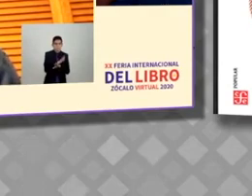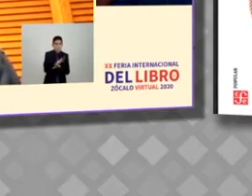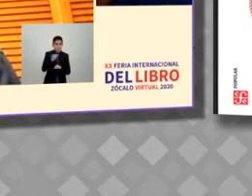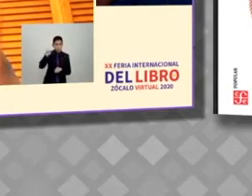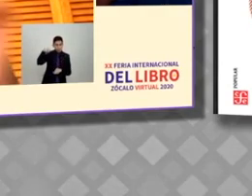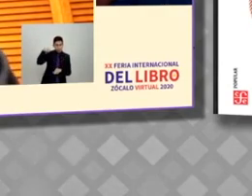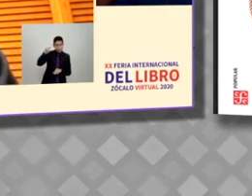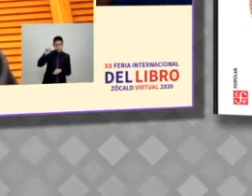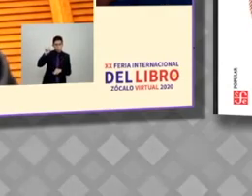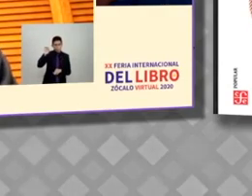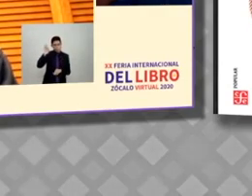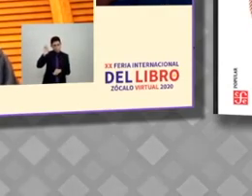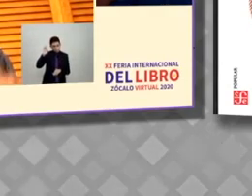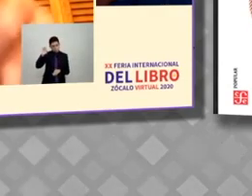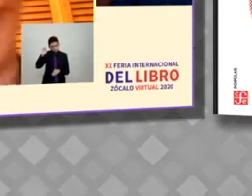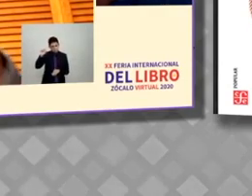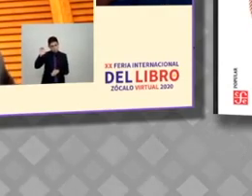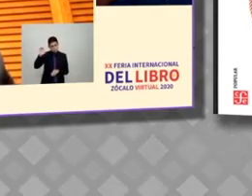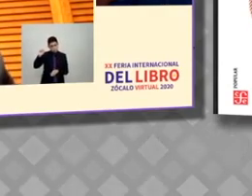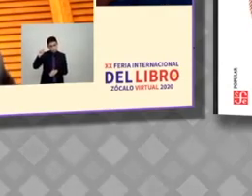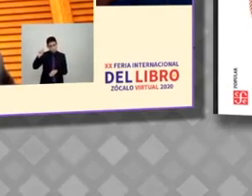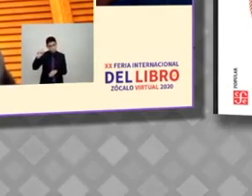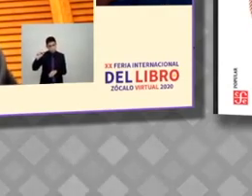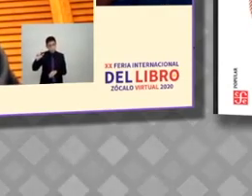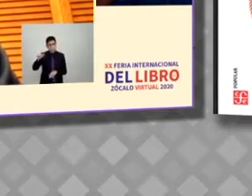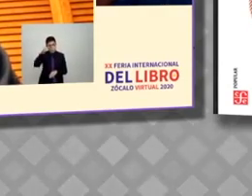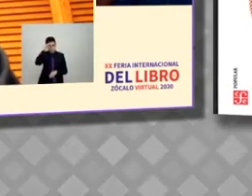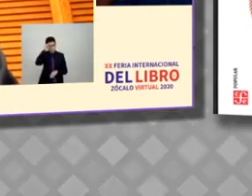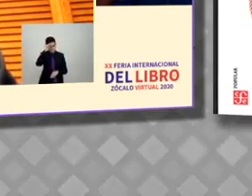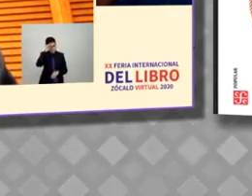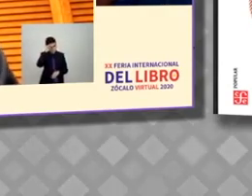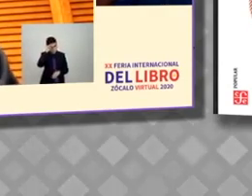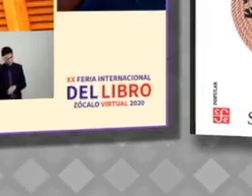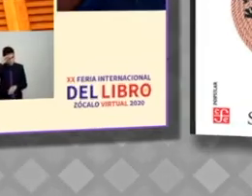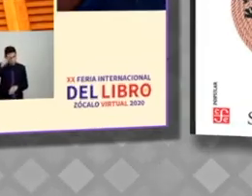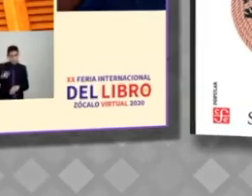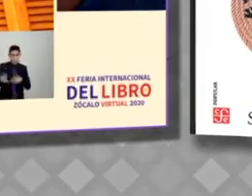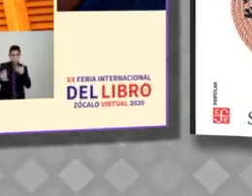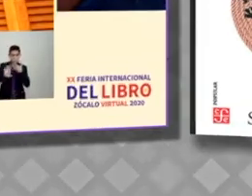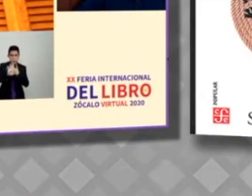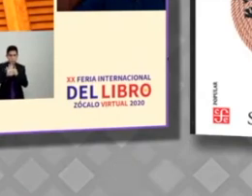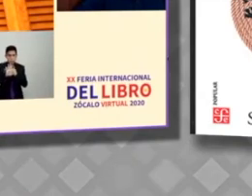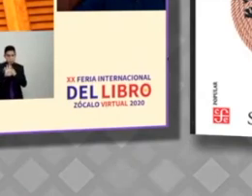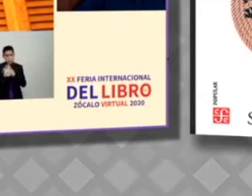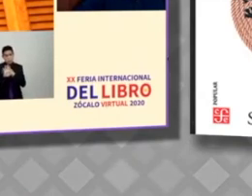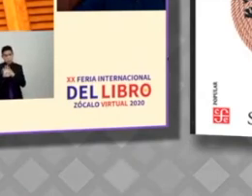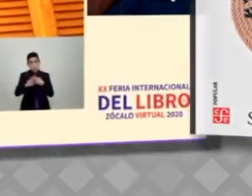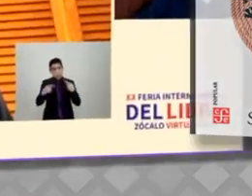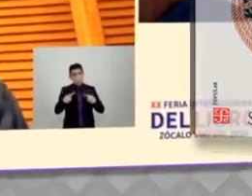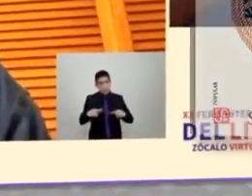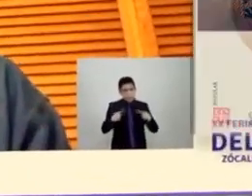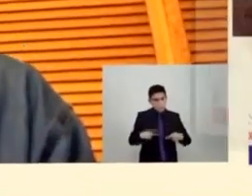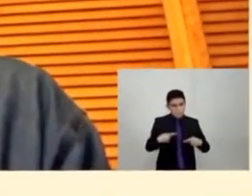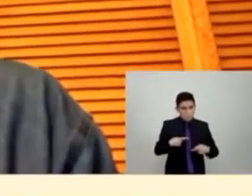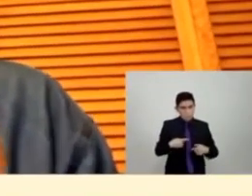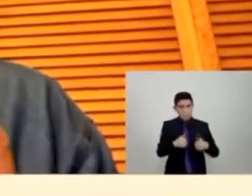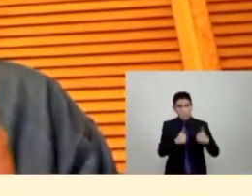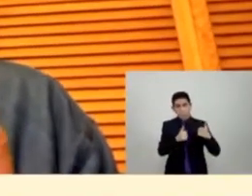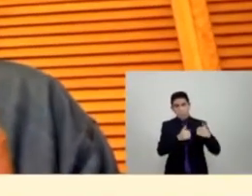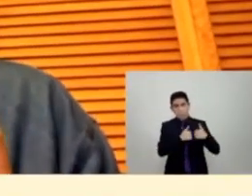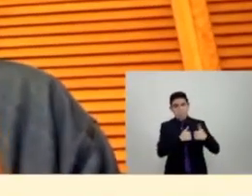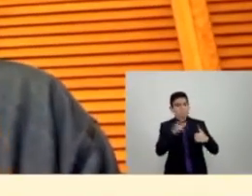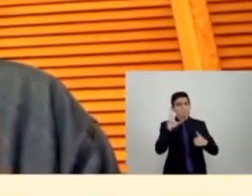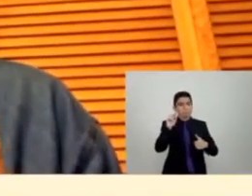quiere decir contra el imperio, pero no contra los habitantes del imperio. Y conectamos rápidamente a Roger